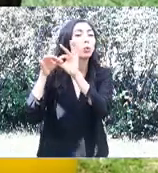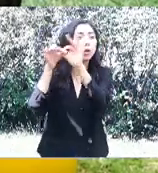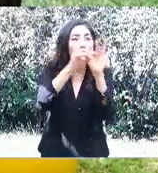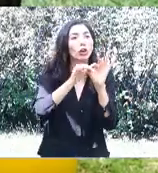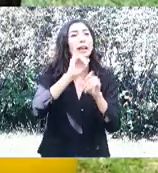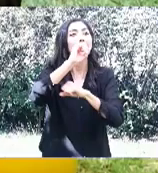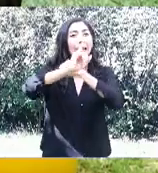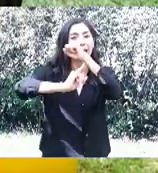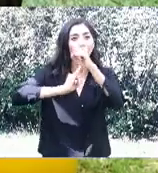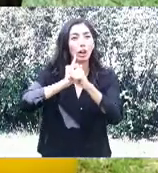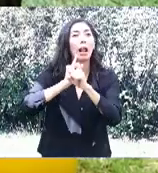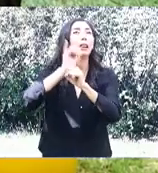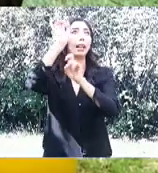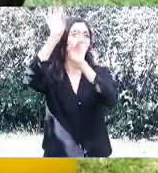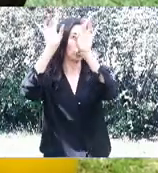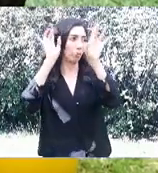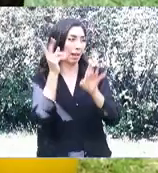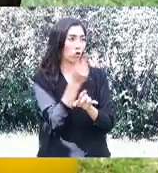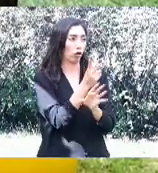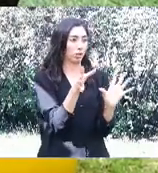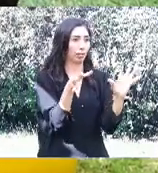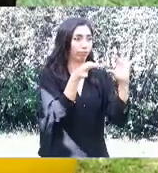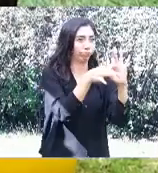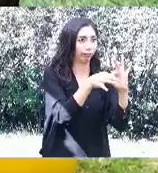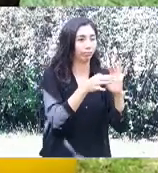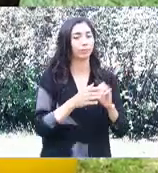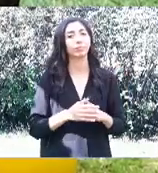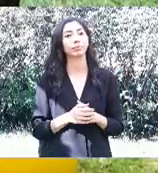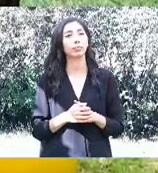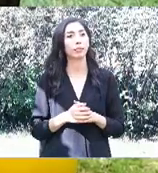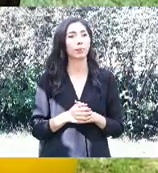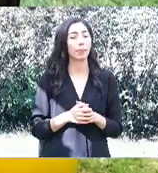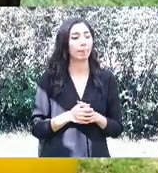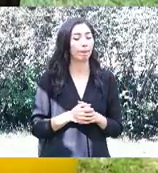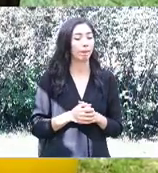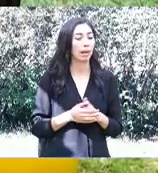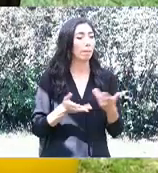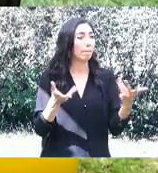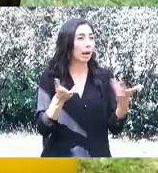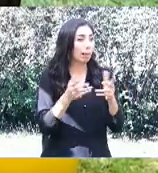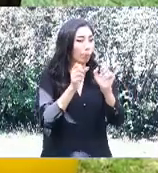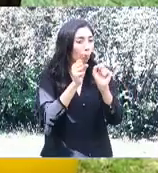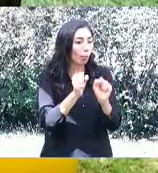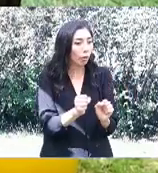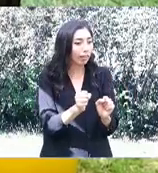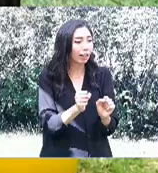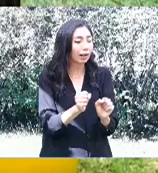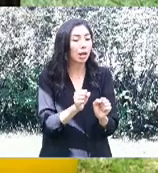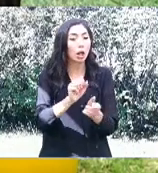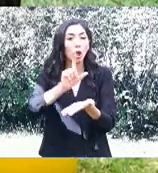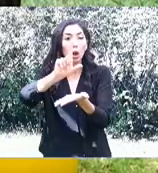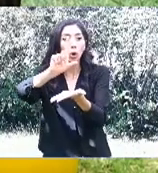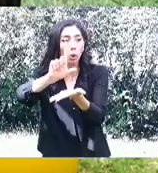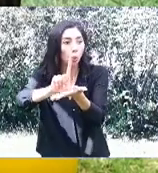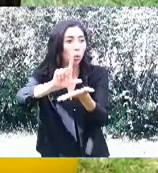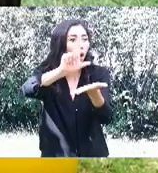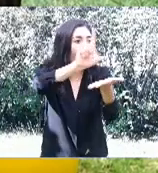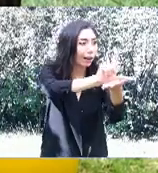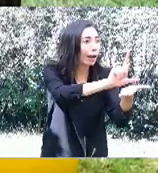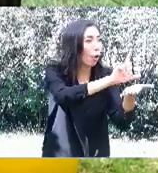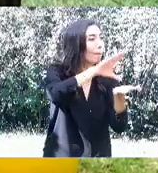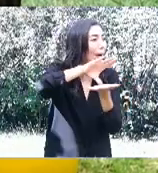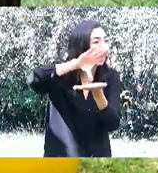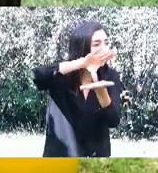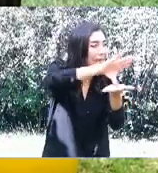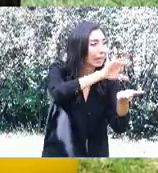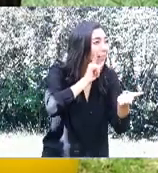Union la unión internacional de astronomía Muchas gracias eh Para poder poner en valor todos estos sitios donde se ha ido practicando astronomía